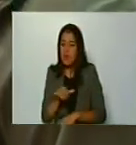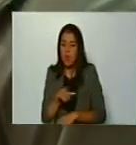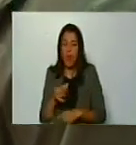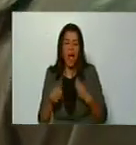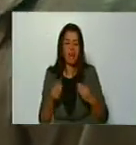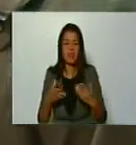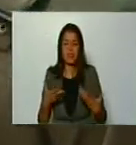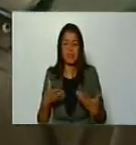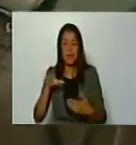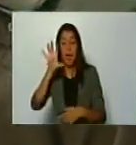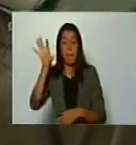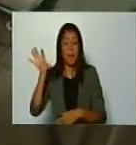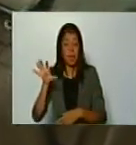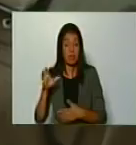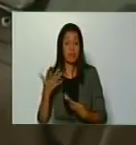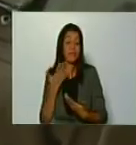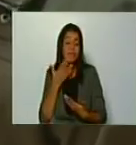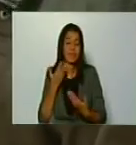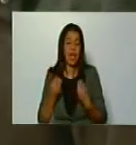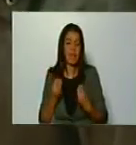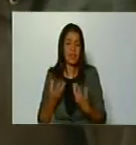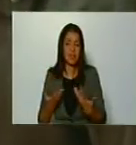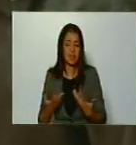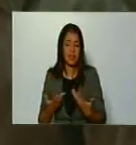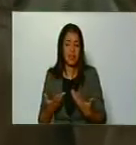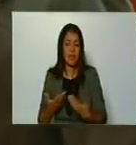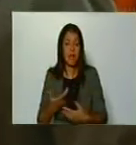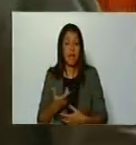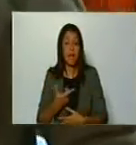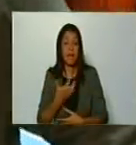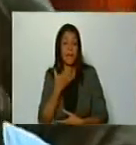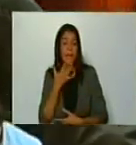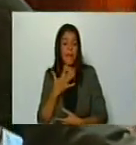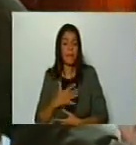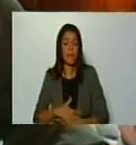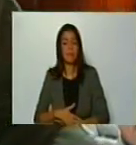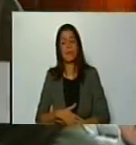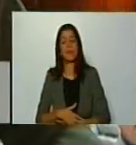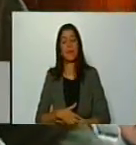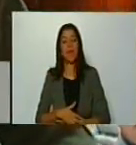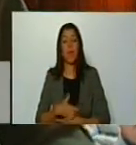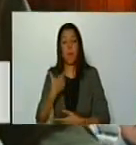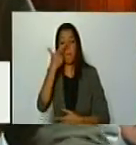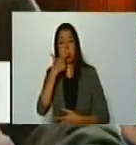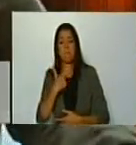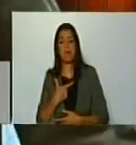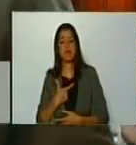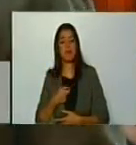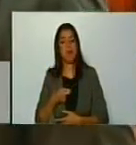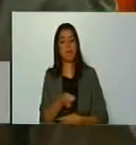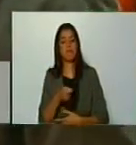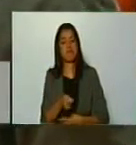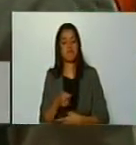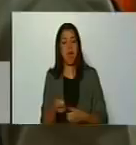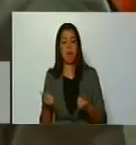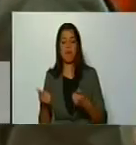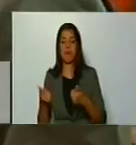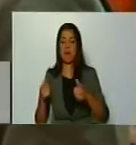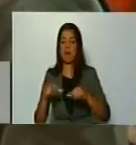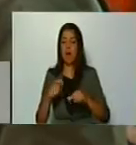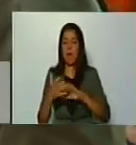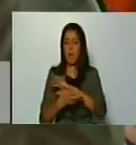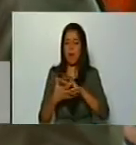¿Qué harían? Porque es muy fácil cometer este tipo de delitos, llevar a la muerte a una cantidad de